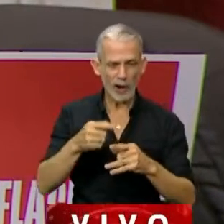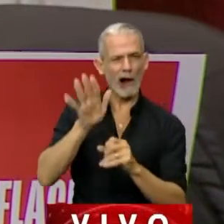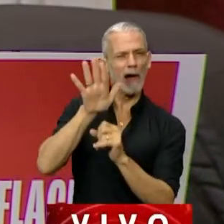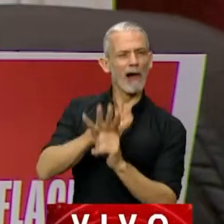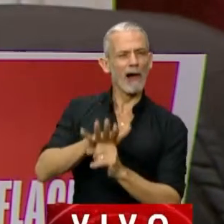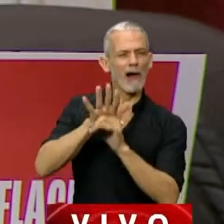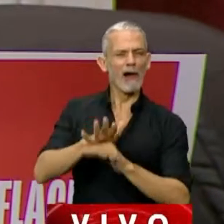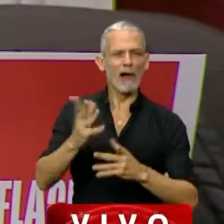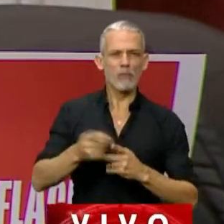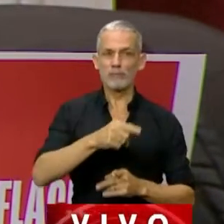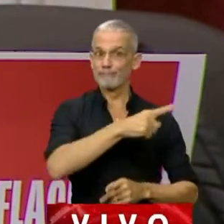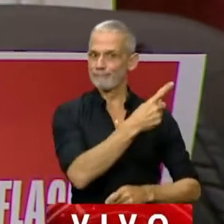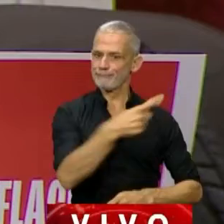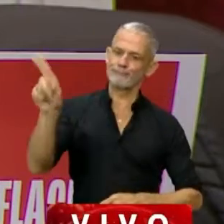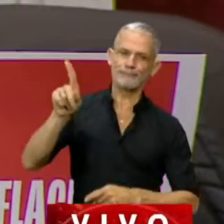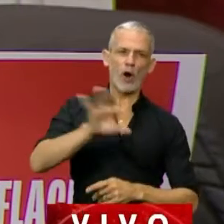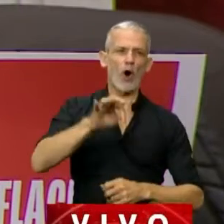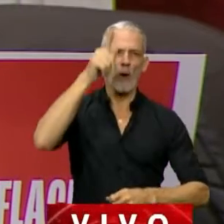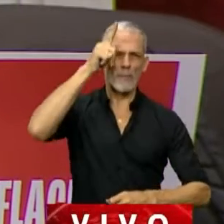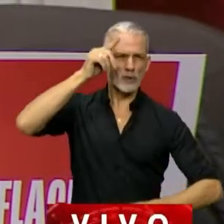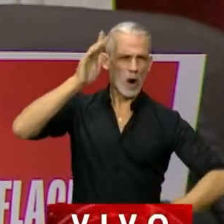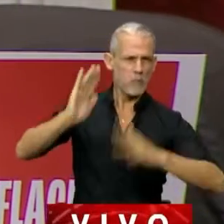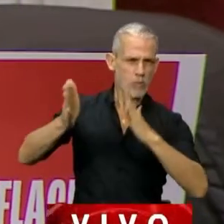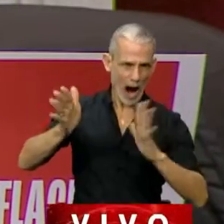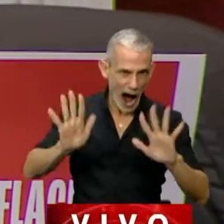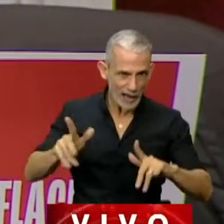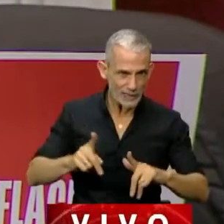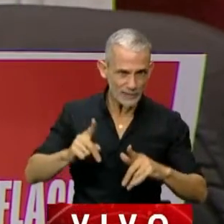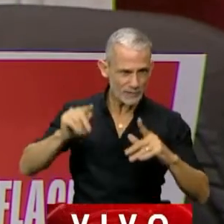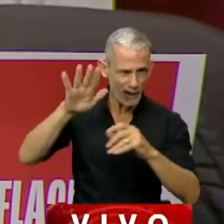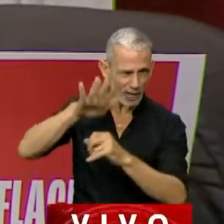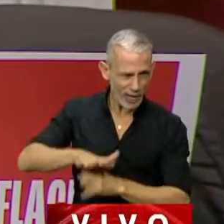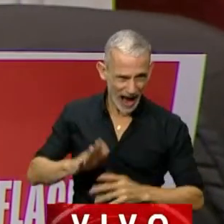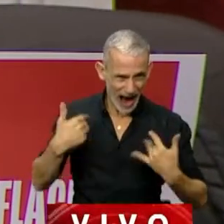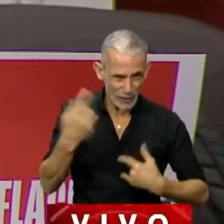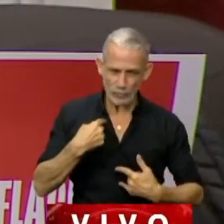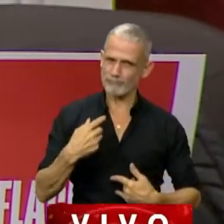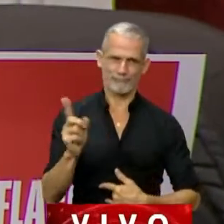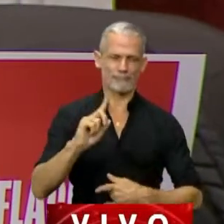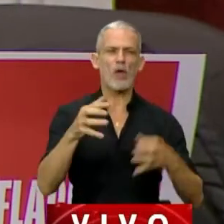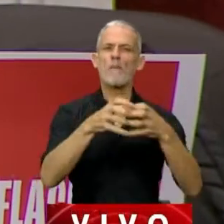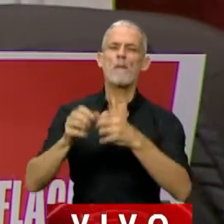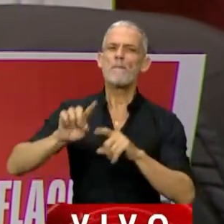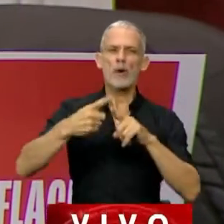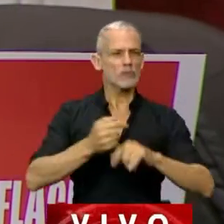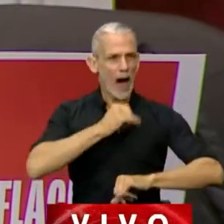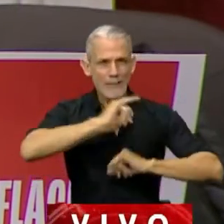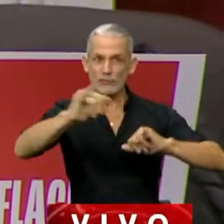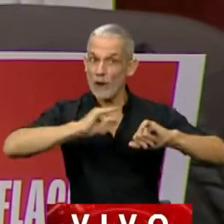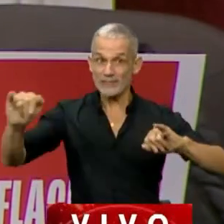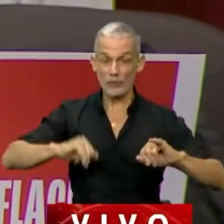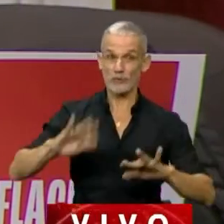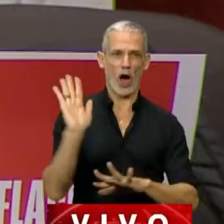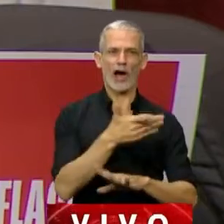con alguna banda de matones o la represión lisa y llana. Y quiero informarles una vez más a todos los bloques políticos